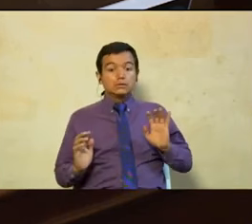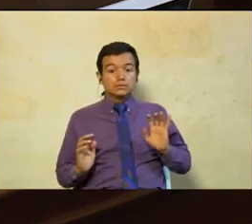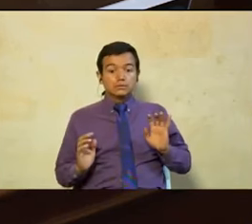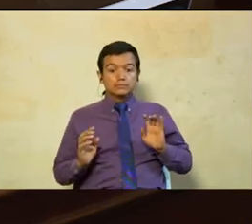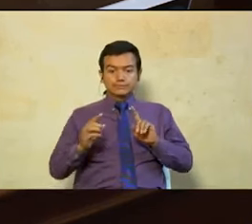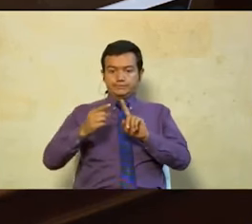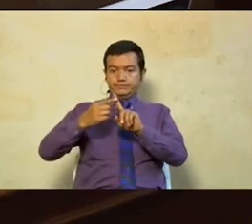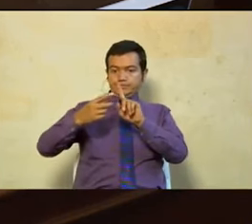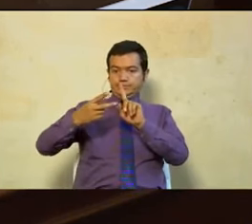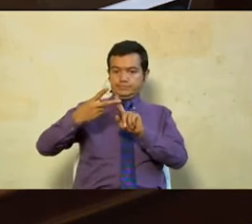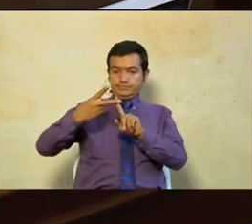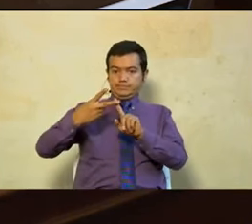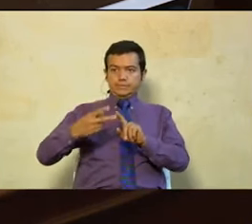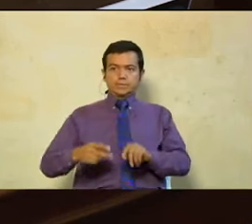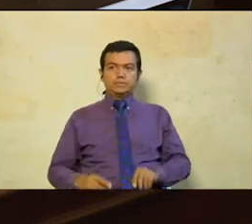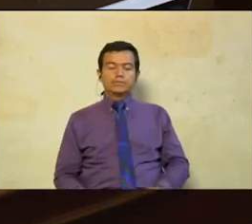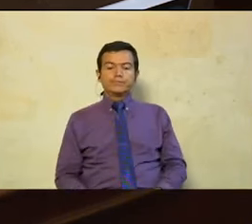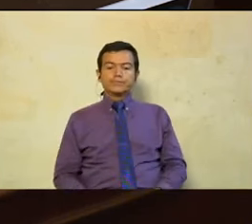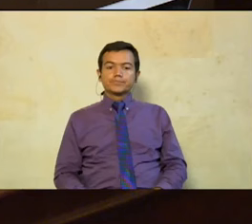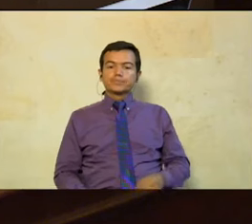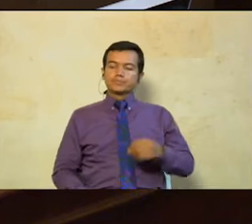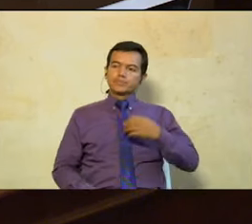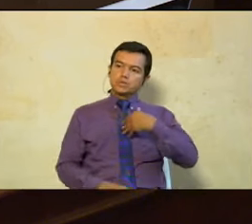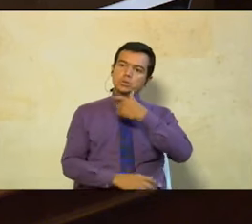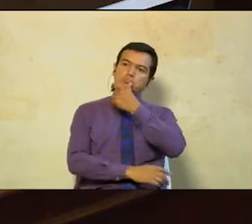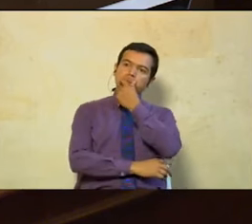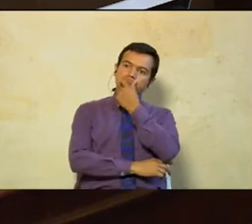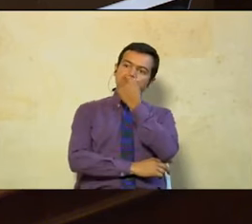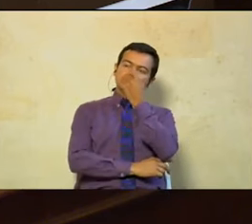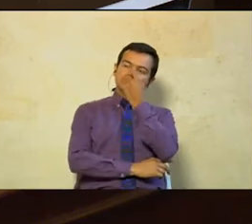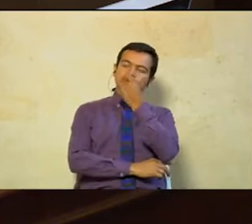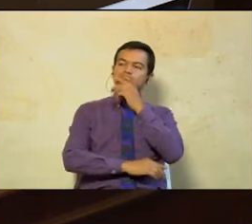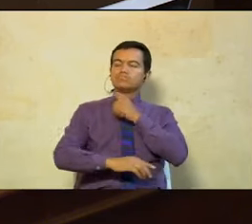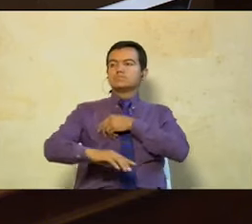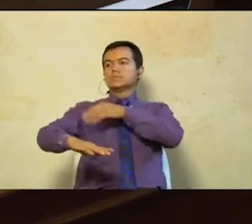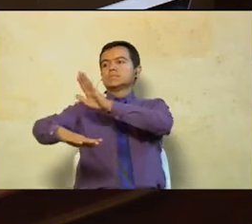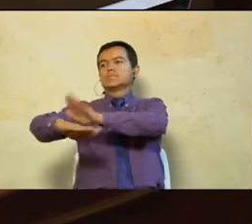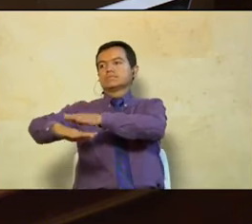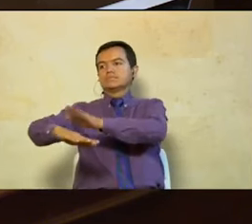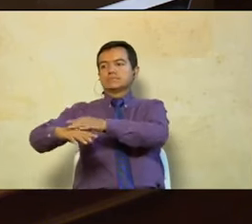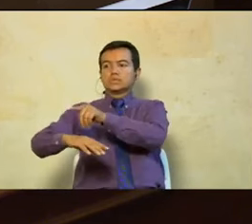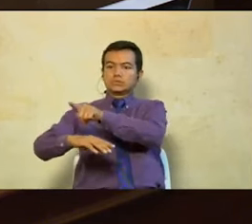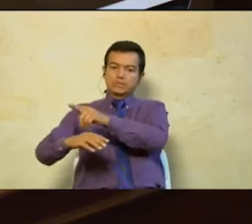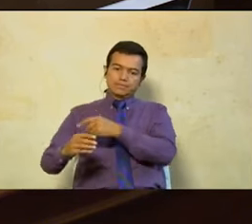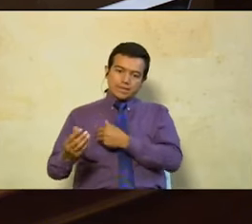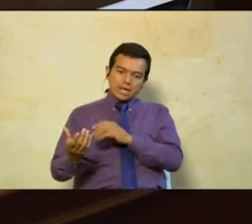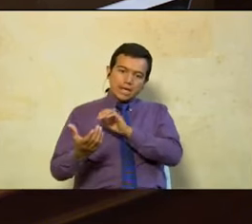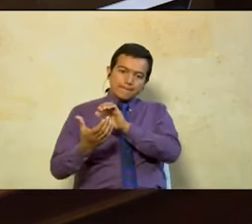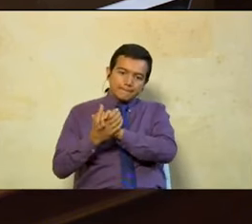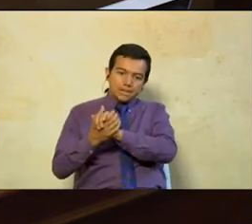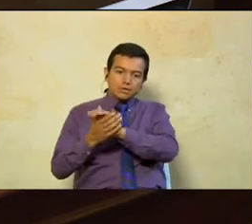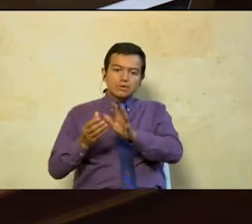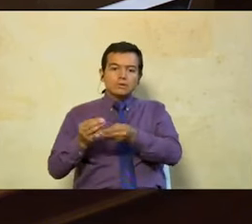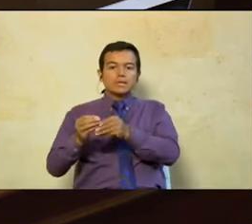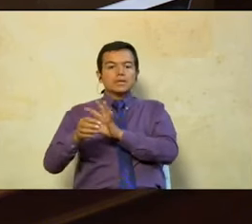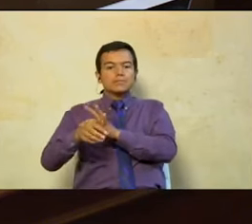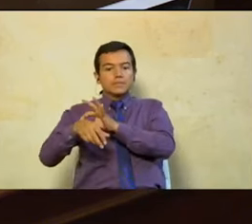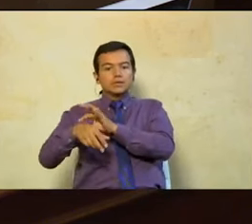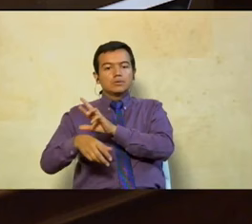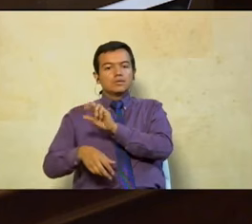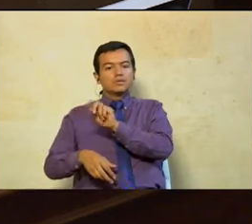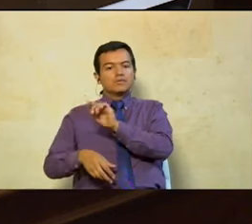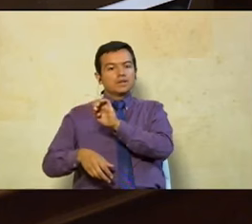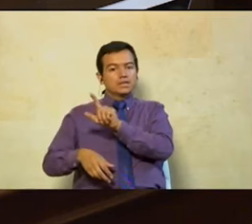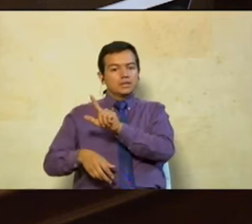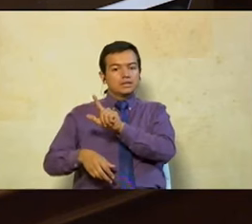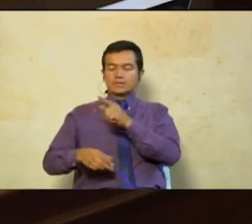segundo lugar le llamo la atención a mi amigo y médico el doctor Rafael Romero venga señor presidente voy a contar